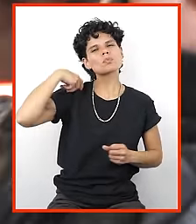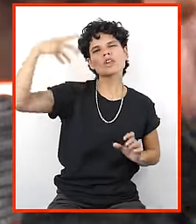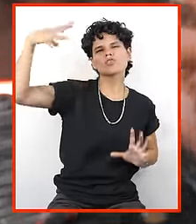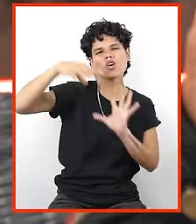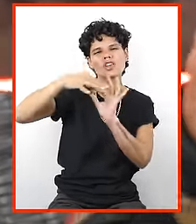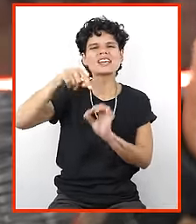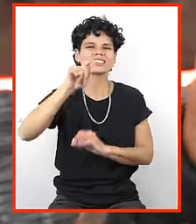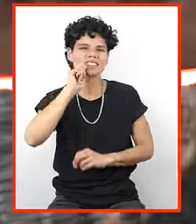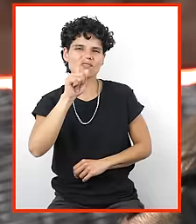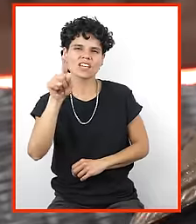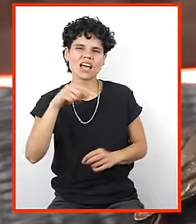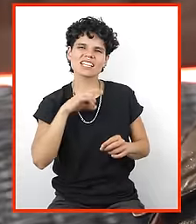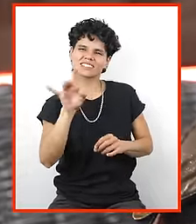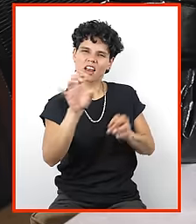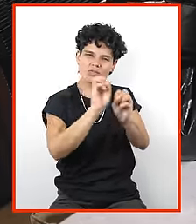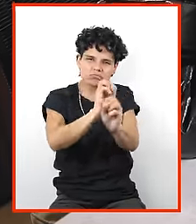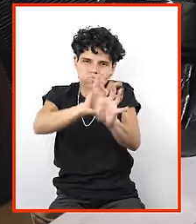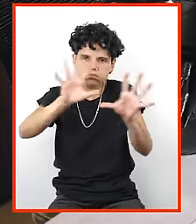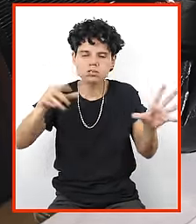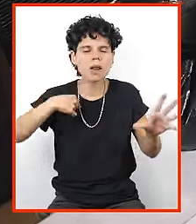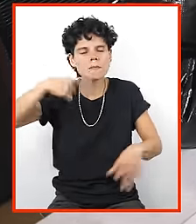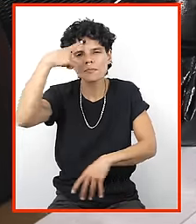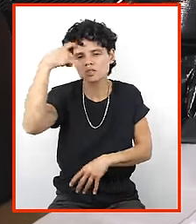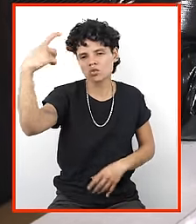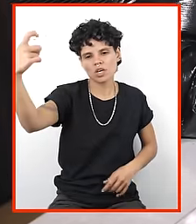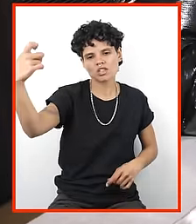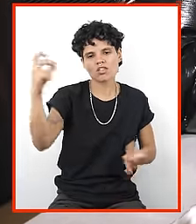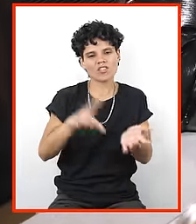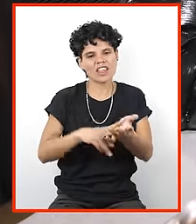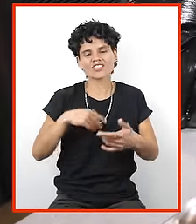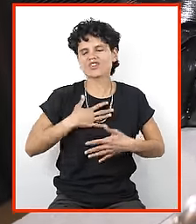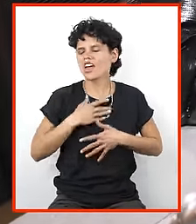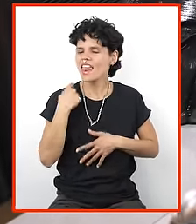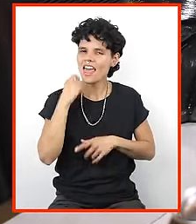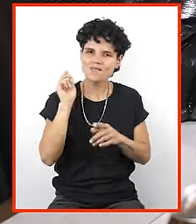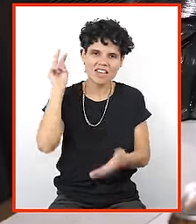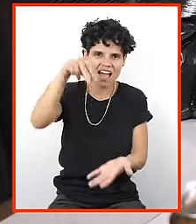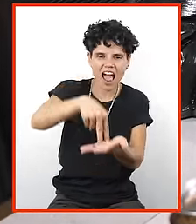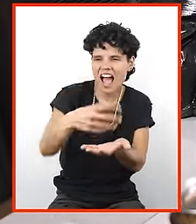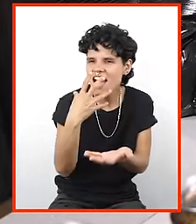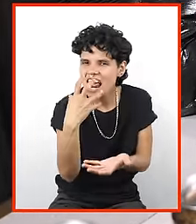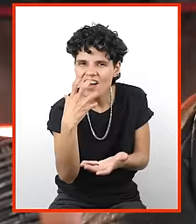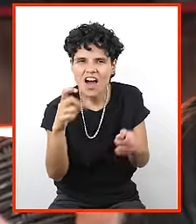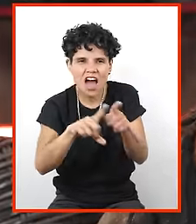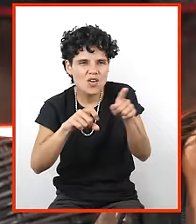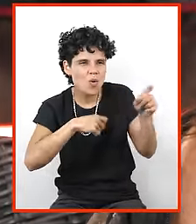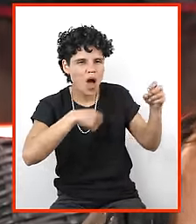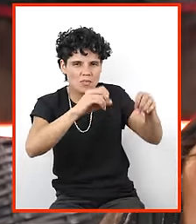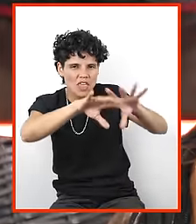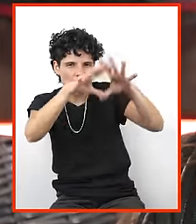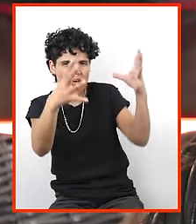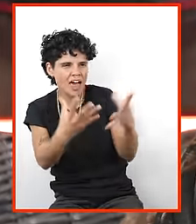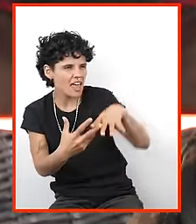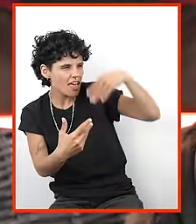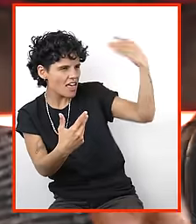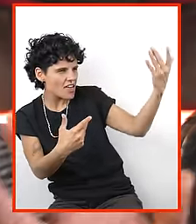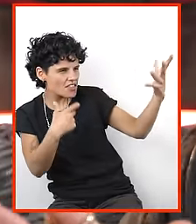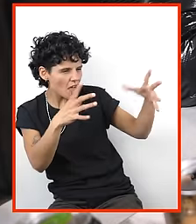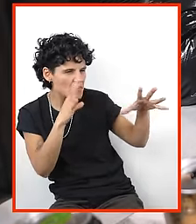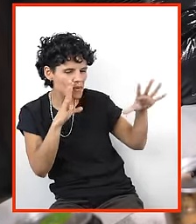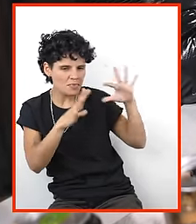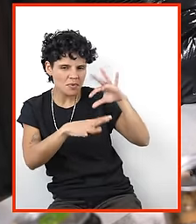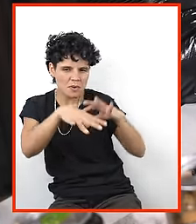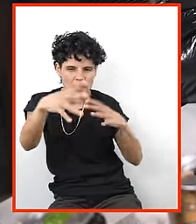esta heroína, entre comillas, que es como mi sueño en verdad era, puta, ir a grabar y tener un planeta paralelo que era de